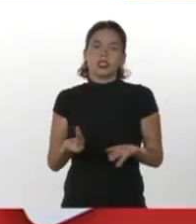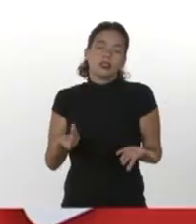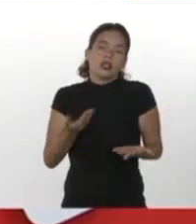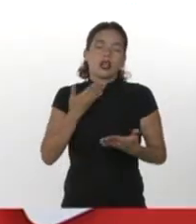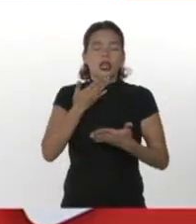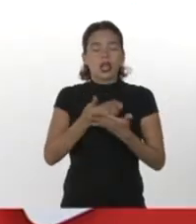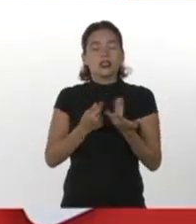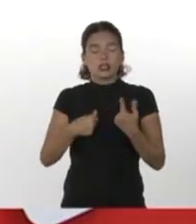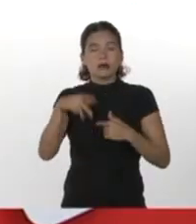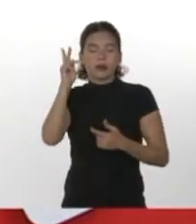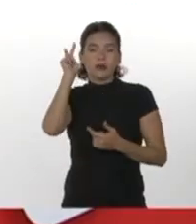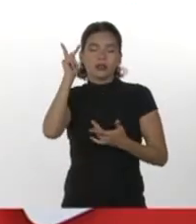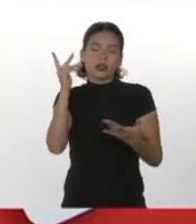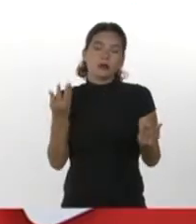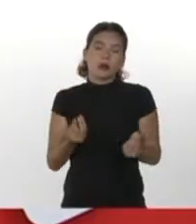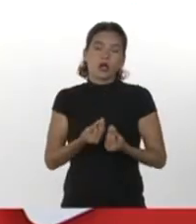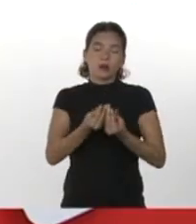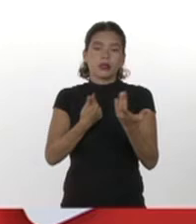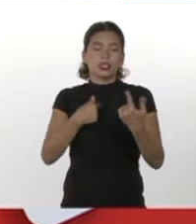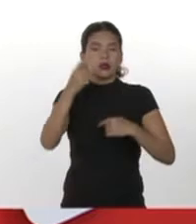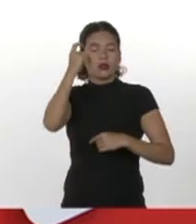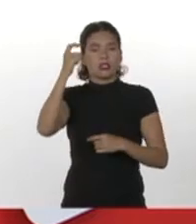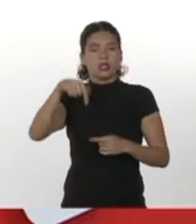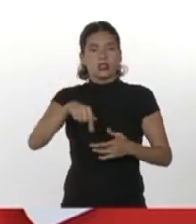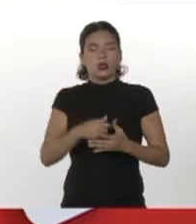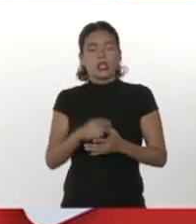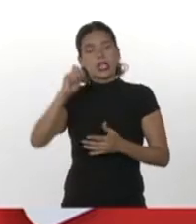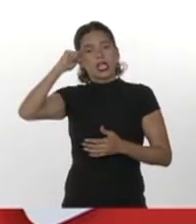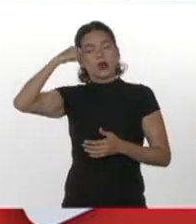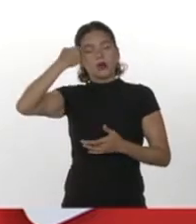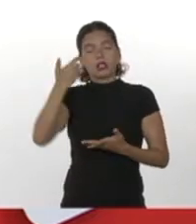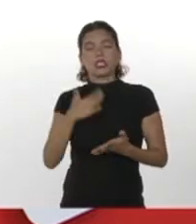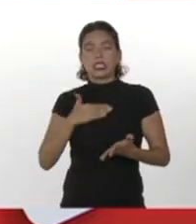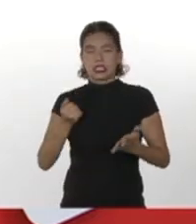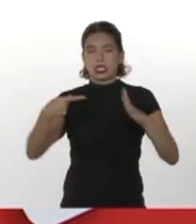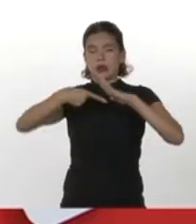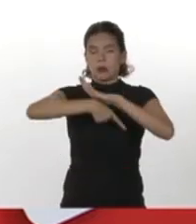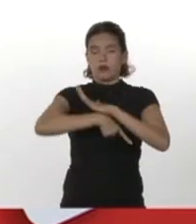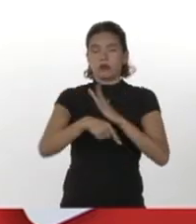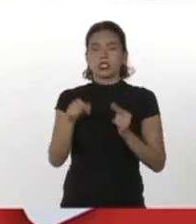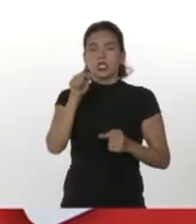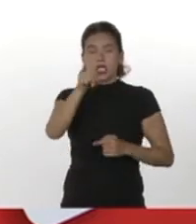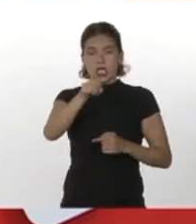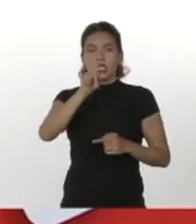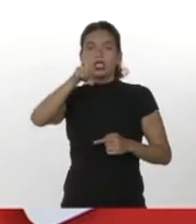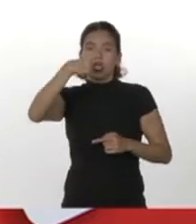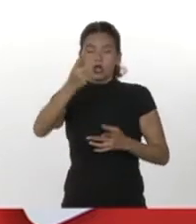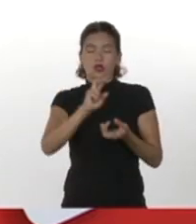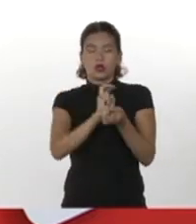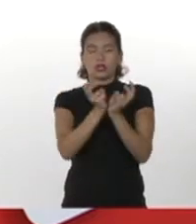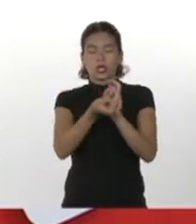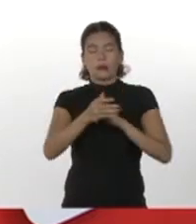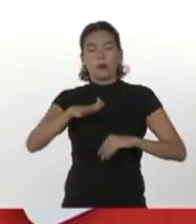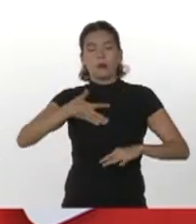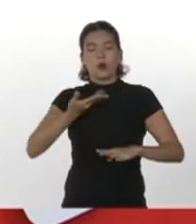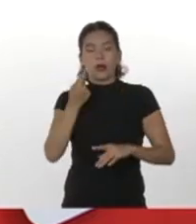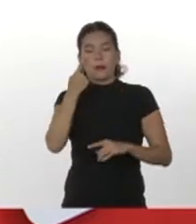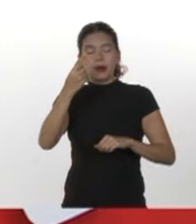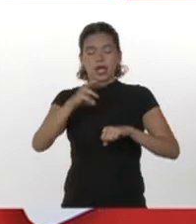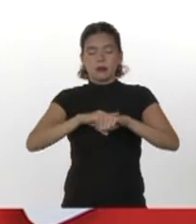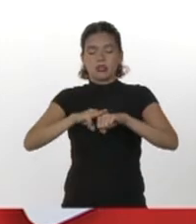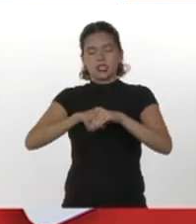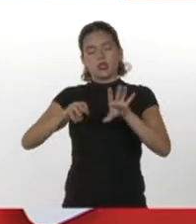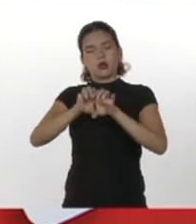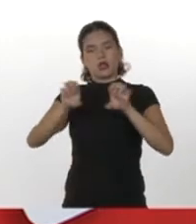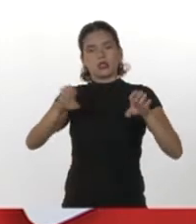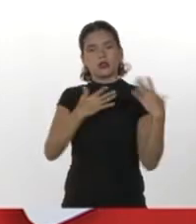Muchas gracias, profesores, por acompañarnos el día de hoy. Recuerden que si quieren profundizar con este u otros temas, pueden visitar la página web